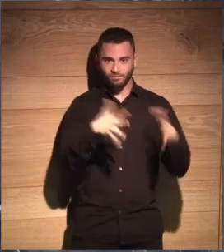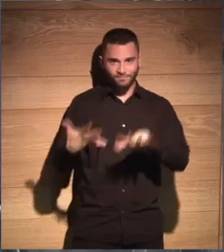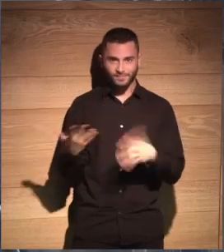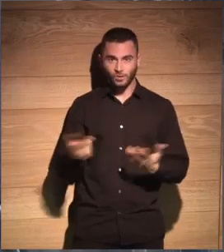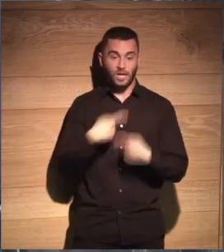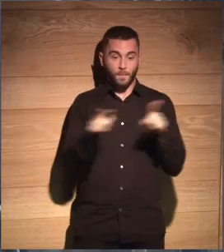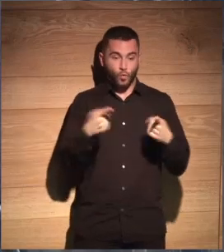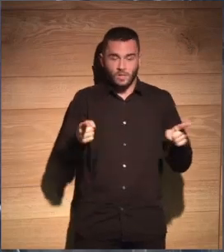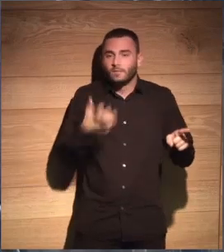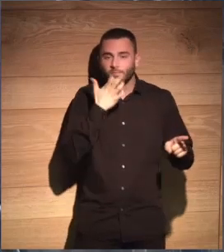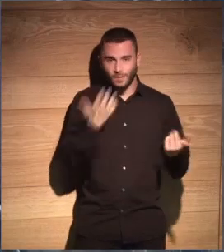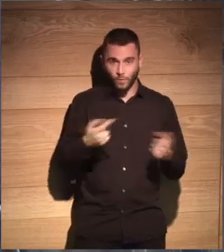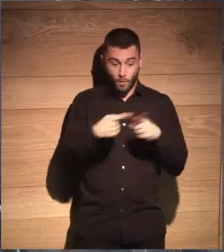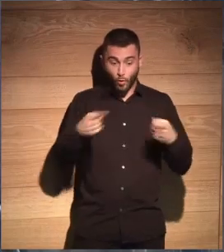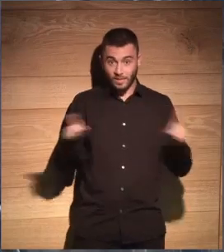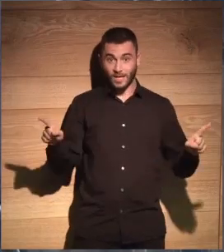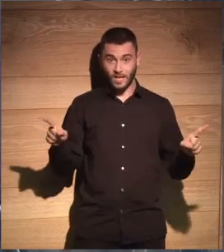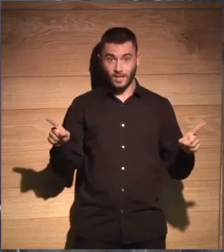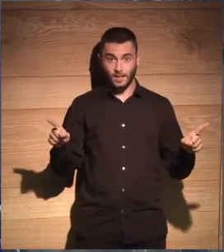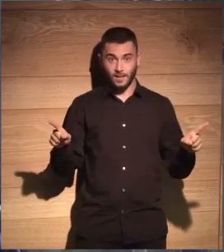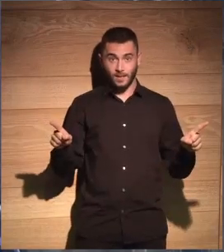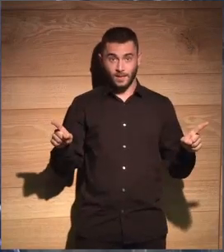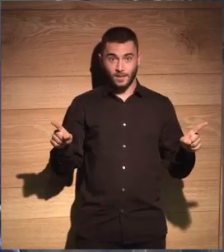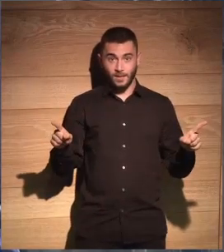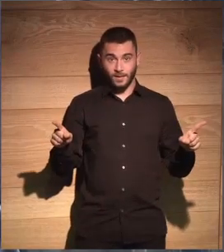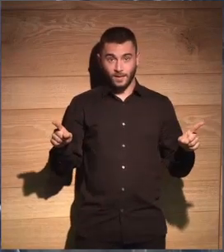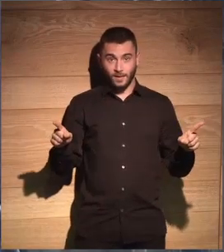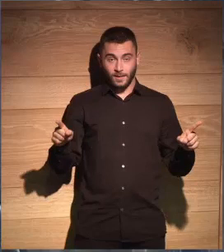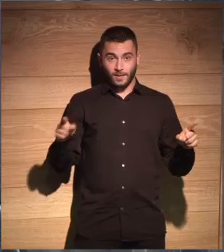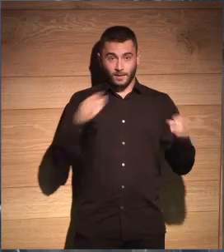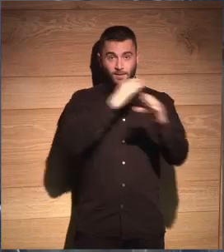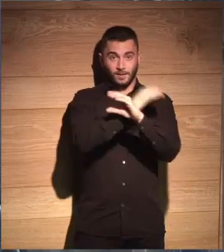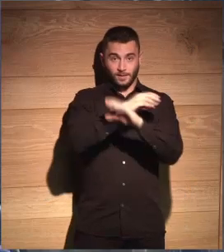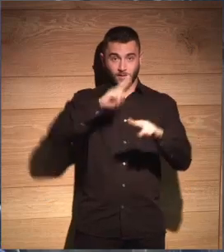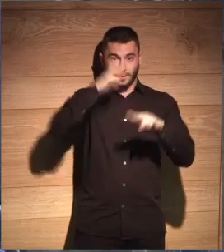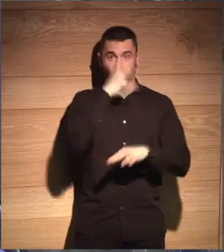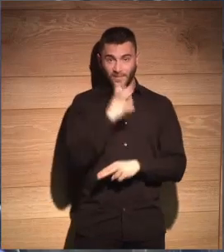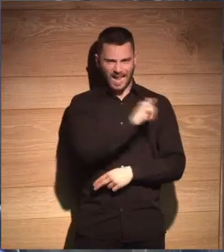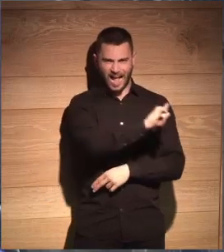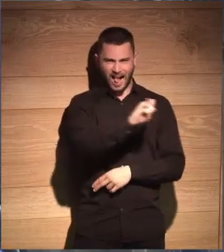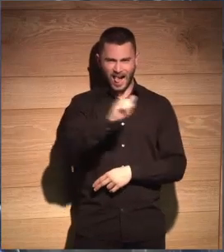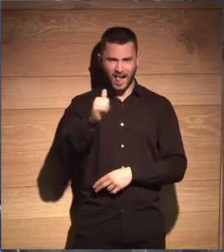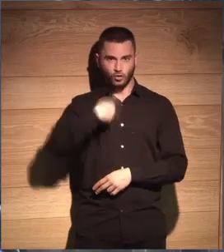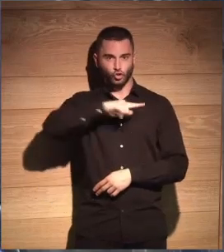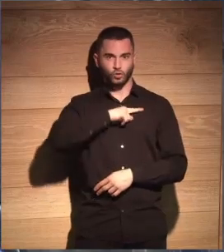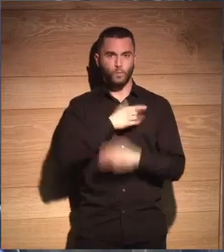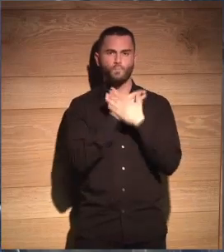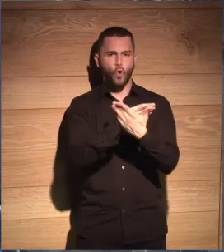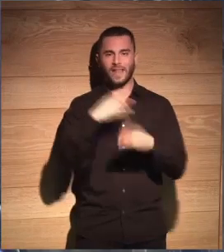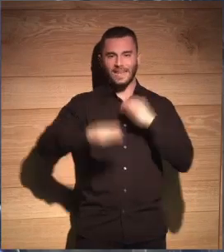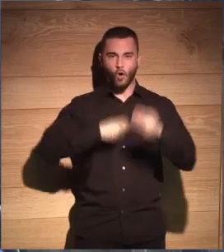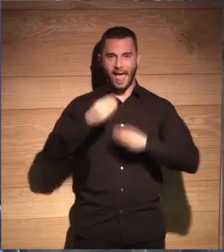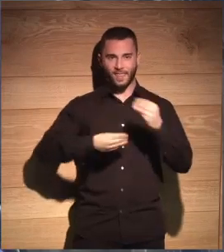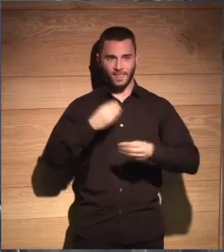hablábamos antes de la música está muy presente en la serie Blacksad, lo hacemos voluntariamente, de hecho es como marca de la casa, queremos